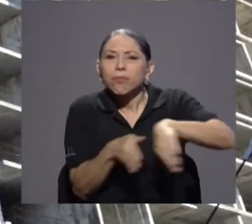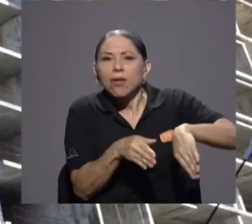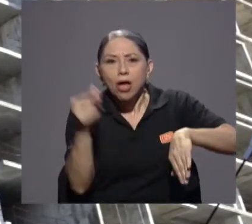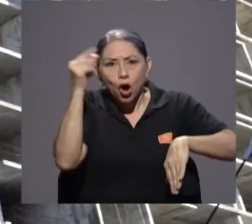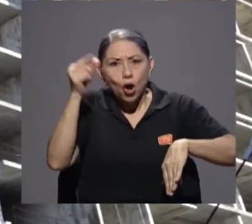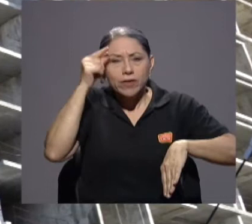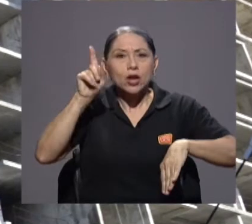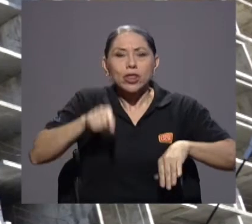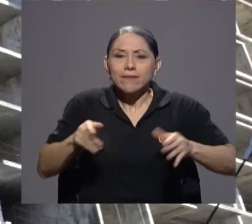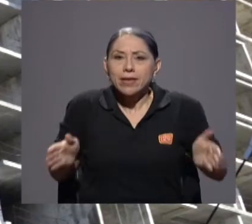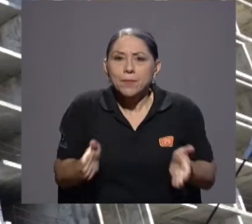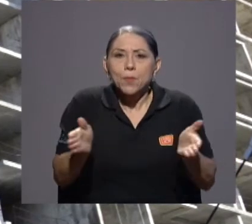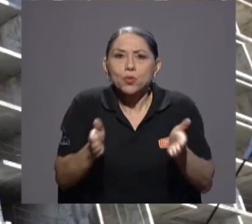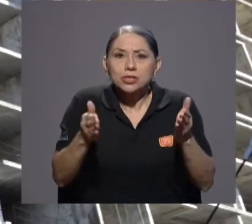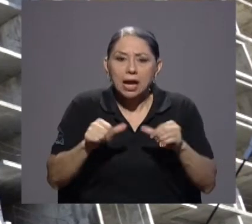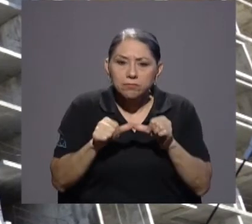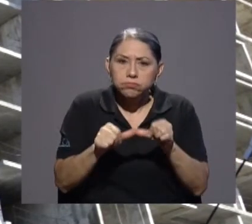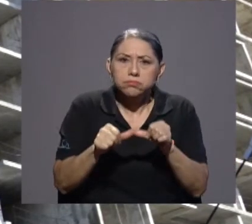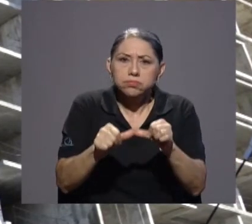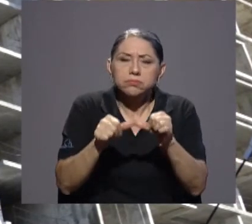lleve a cabo lo antes posible.